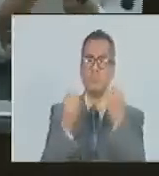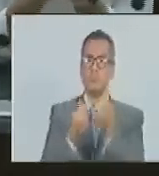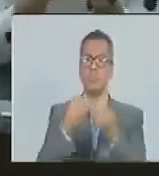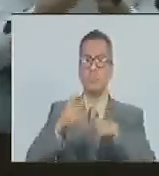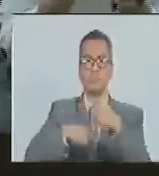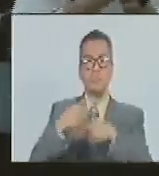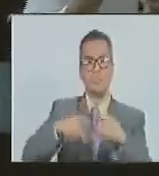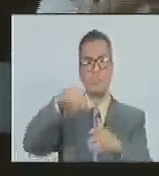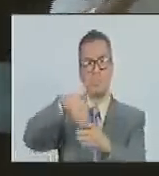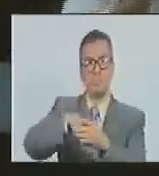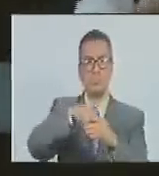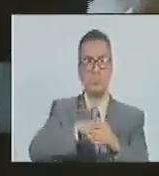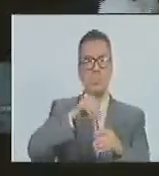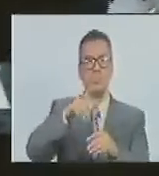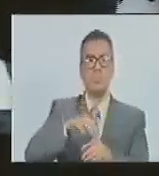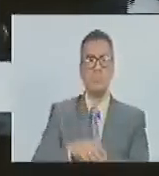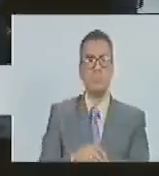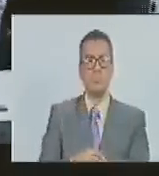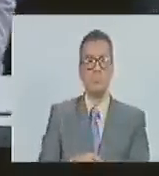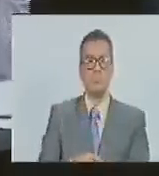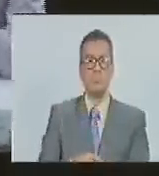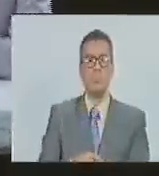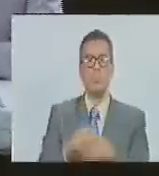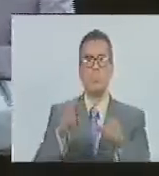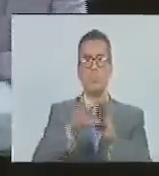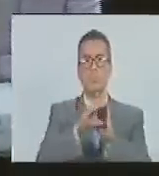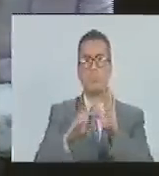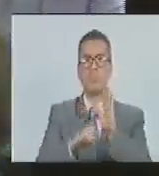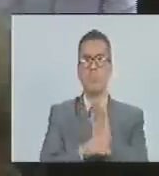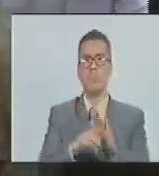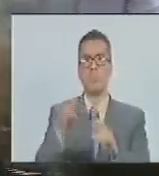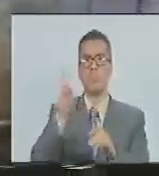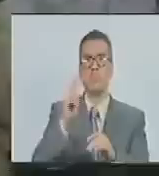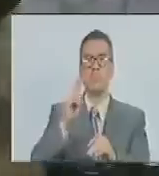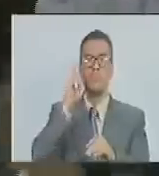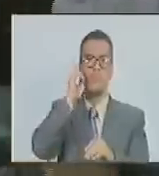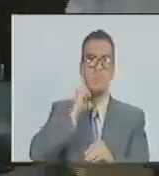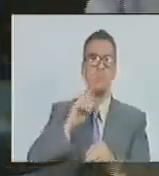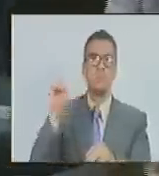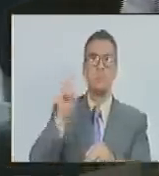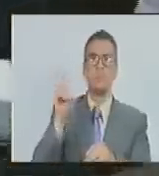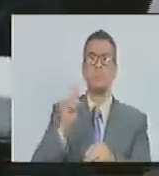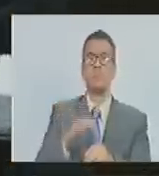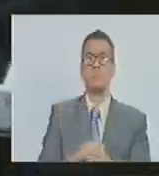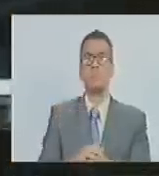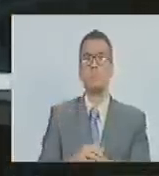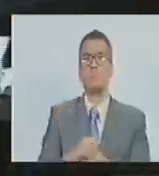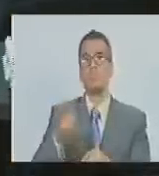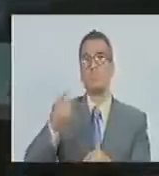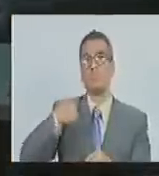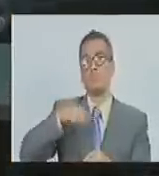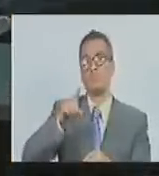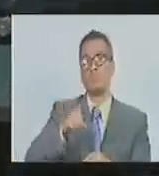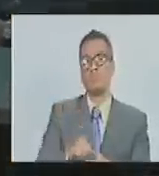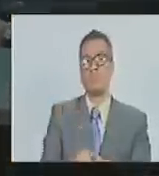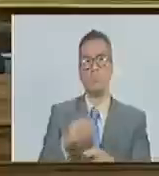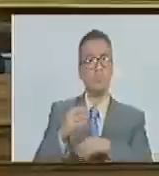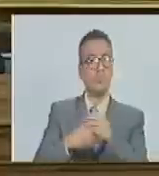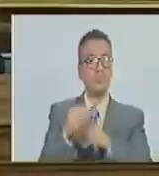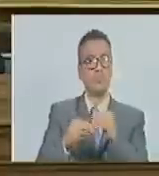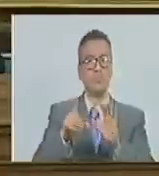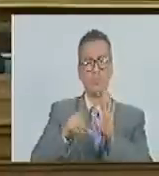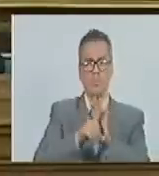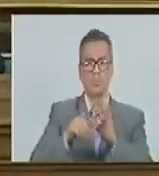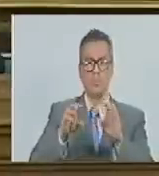Procesos Electorales y en la Constitución de la República Bolivariana de Venezuela. Tenemos que, cumpliendo la